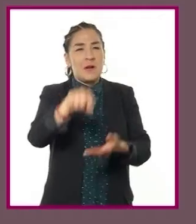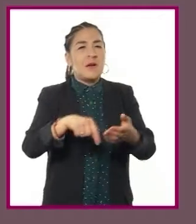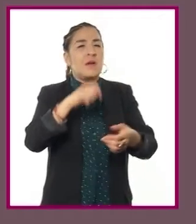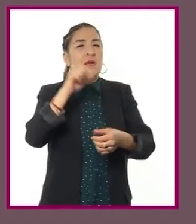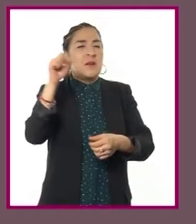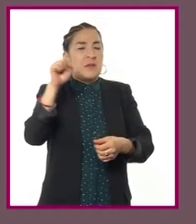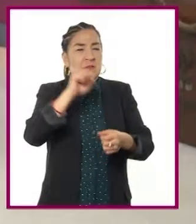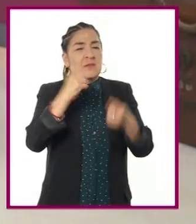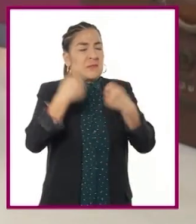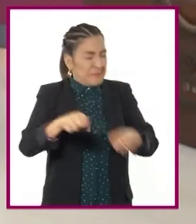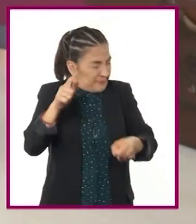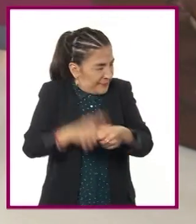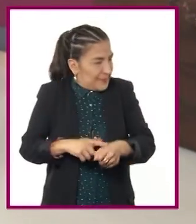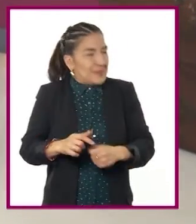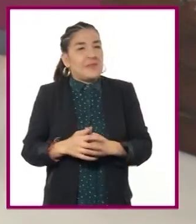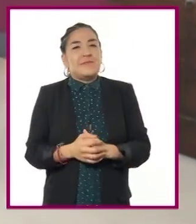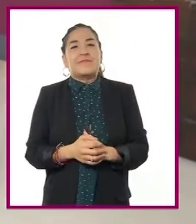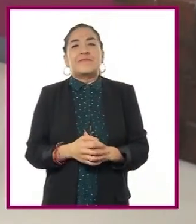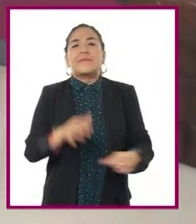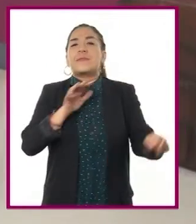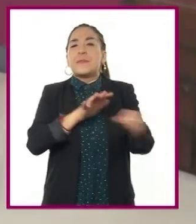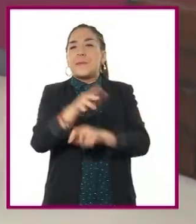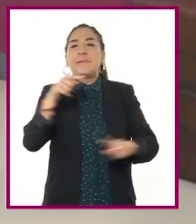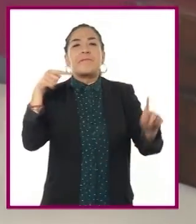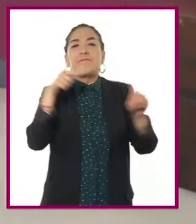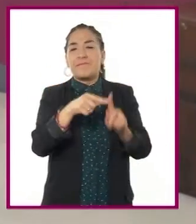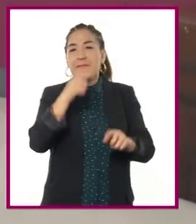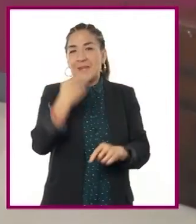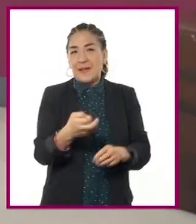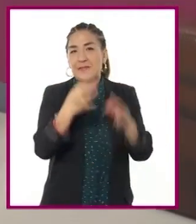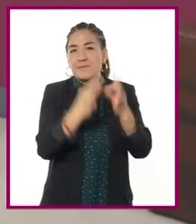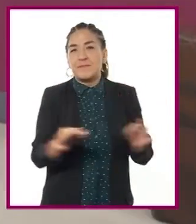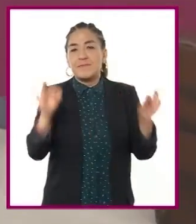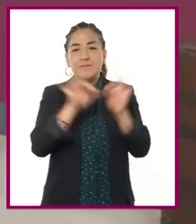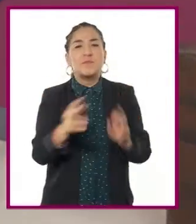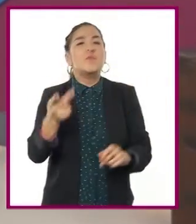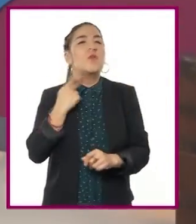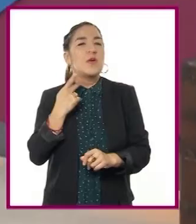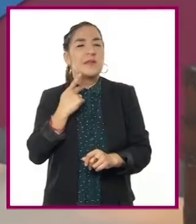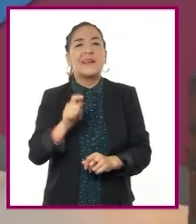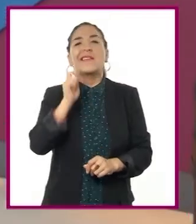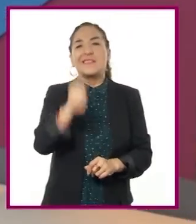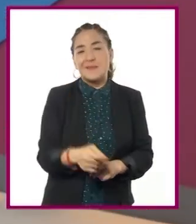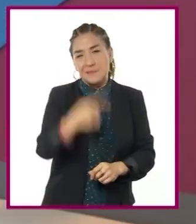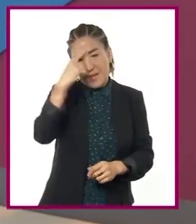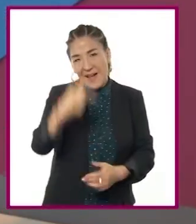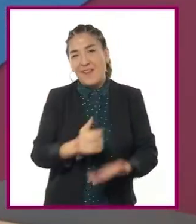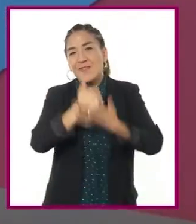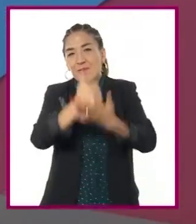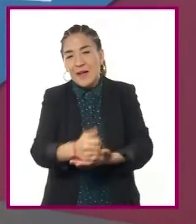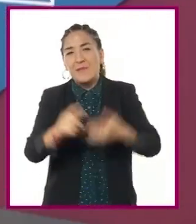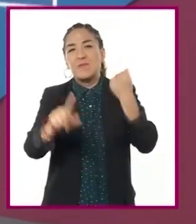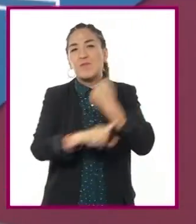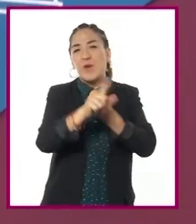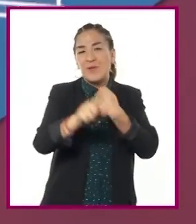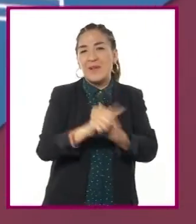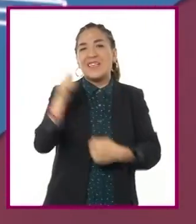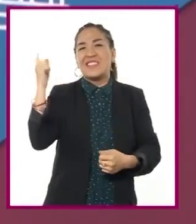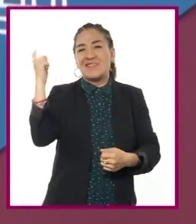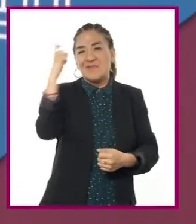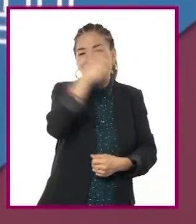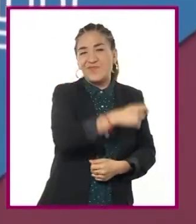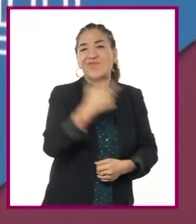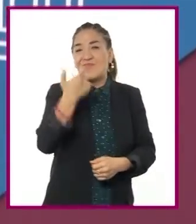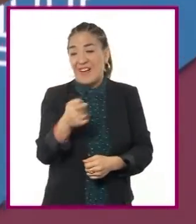social. El objetivo principal de esa política fue subsanar la crisis por la que atravesaba